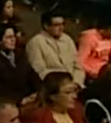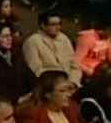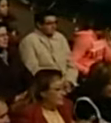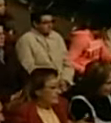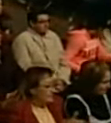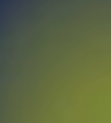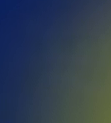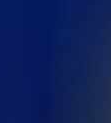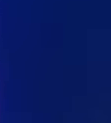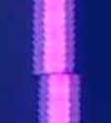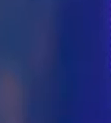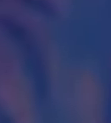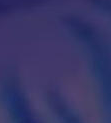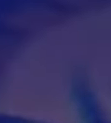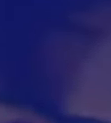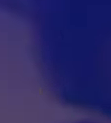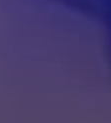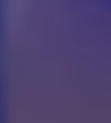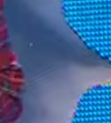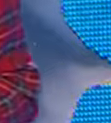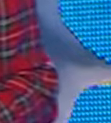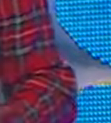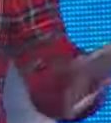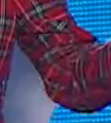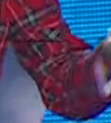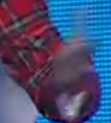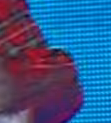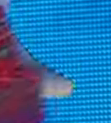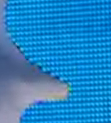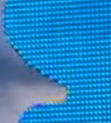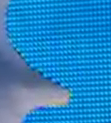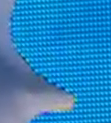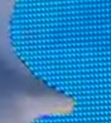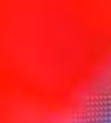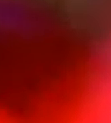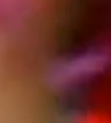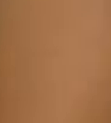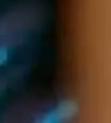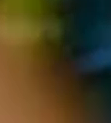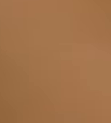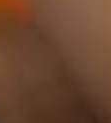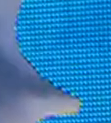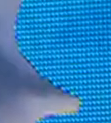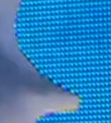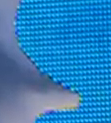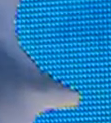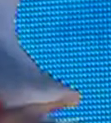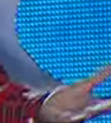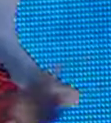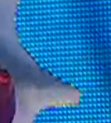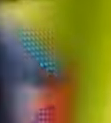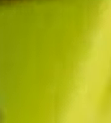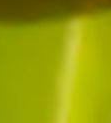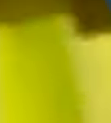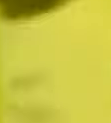ganador y que el premio de esta gala es poder acudir hasta la gran gala de elección del drag del Carnaval de Las Palmas de Gran Canaria. Será